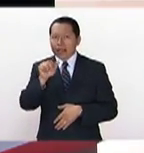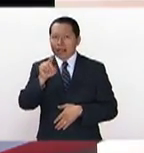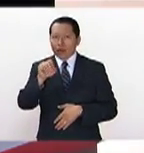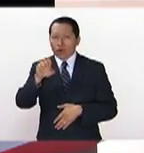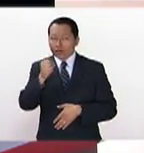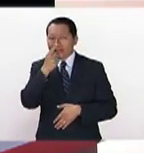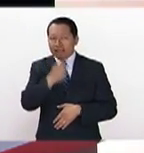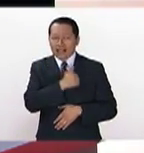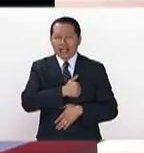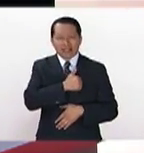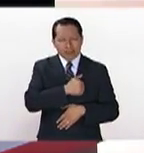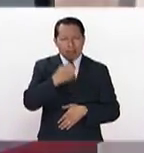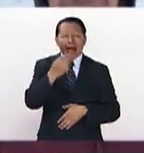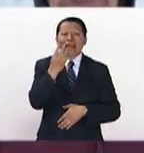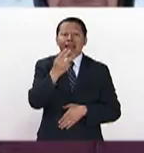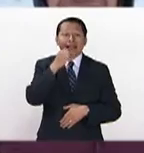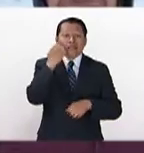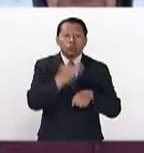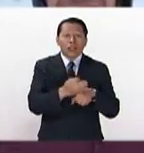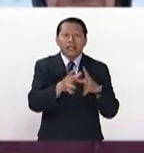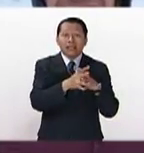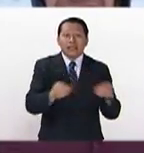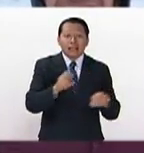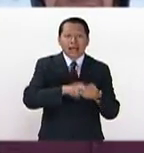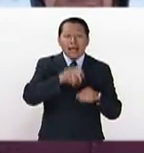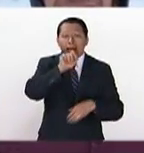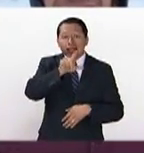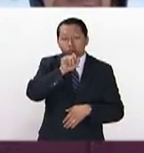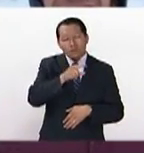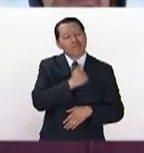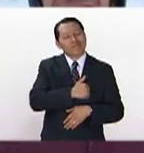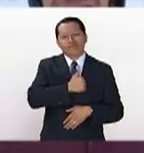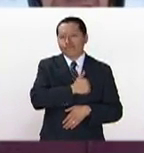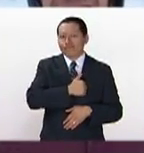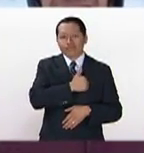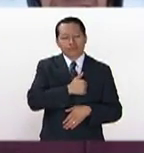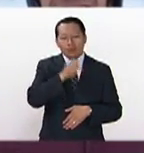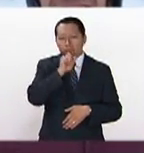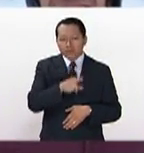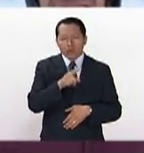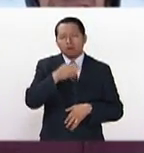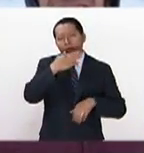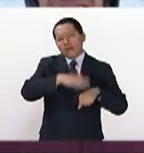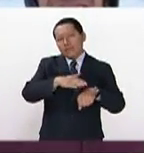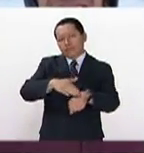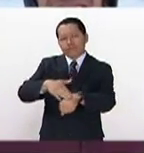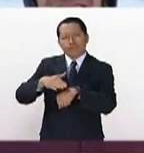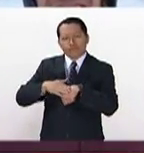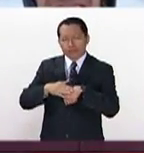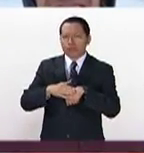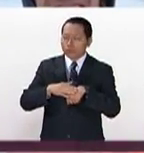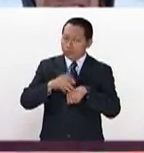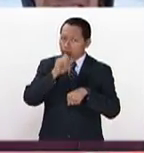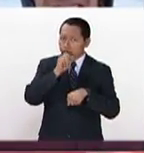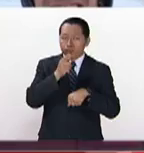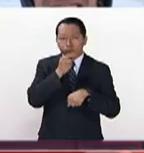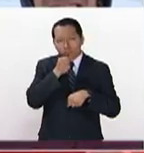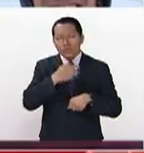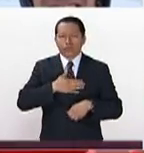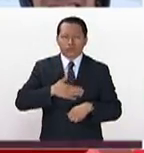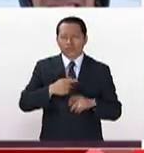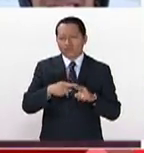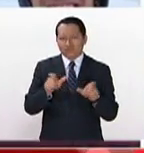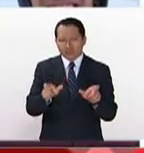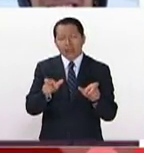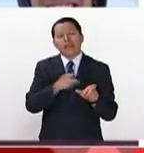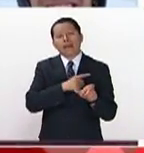lamentó la desaparición de 3 estudiantes en Jalisco. Hizo un llamado a las autoridades de seguridad de los 3 órdenes de gobierno para